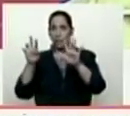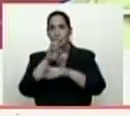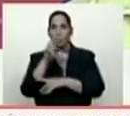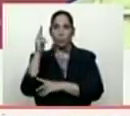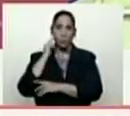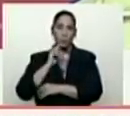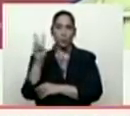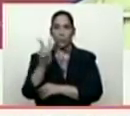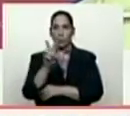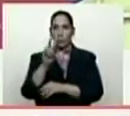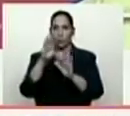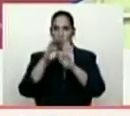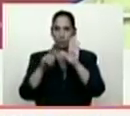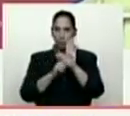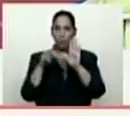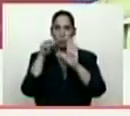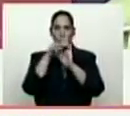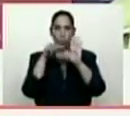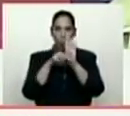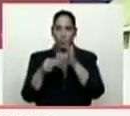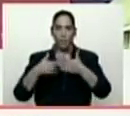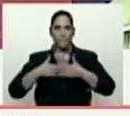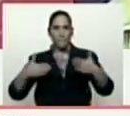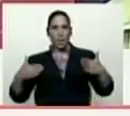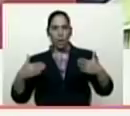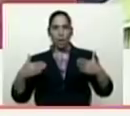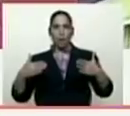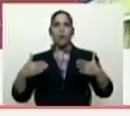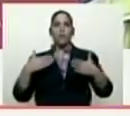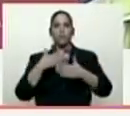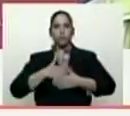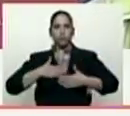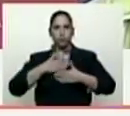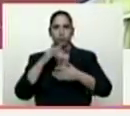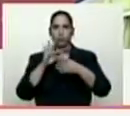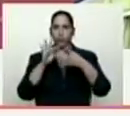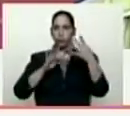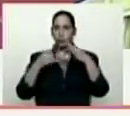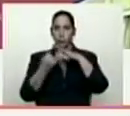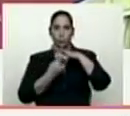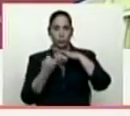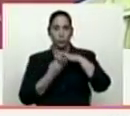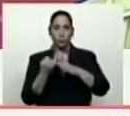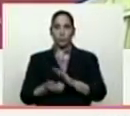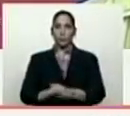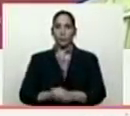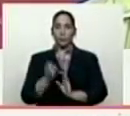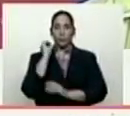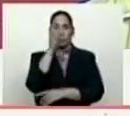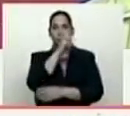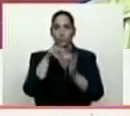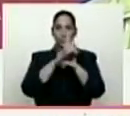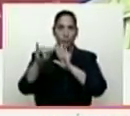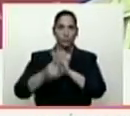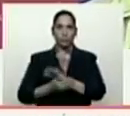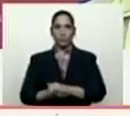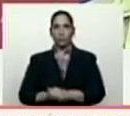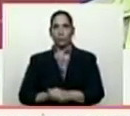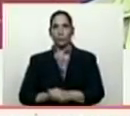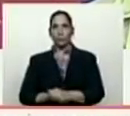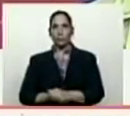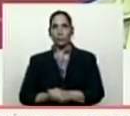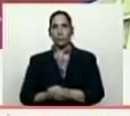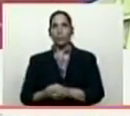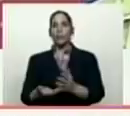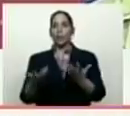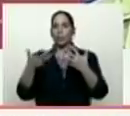Venezuela y las normas para garantizar el pleno funcionamiento institucional de la Asamblea Nacional Constituyente en